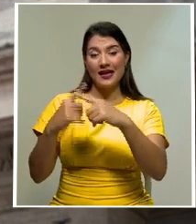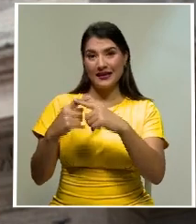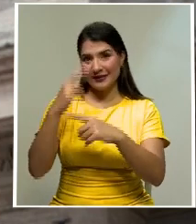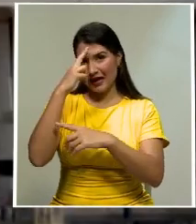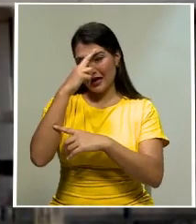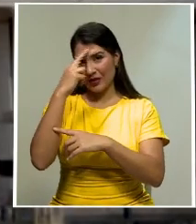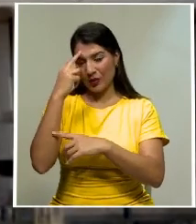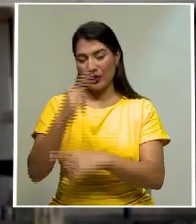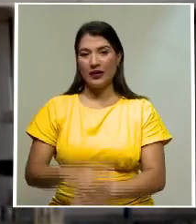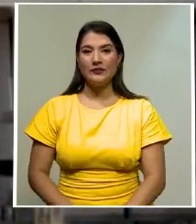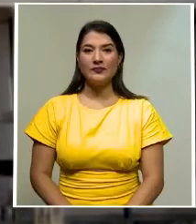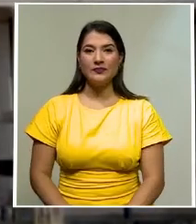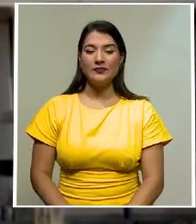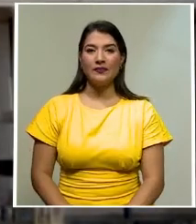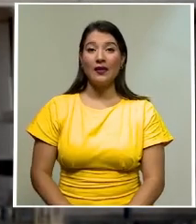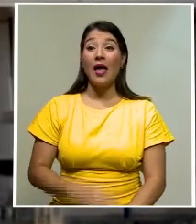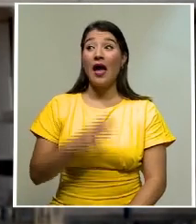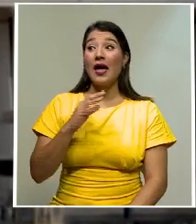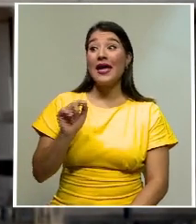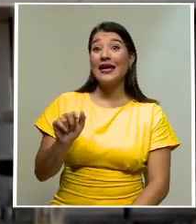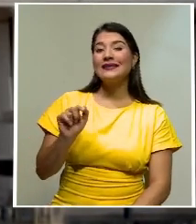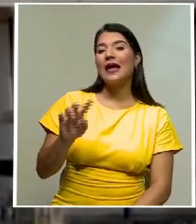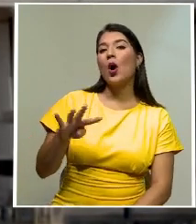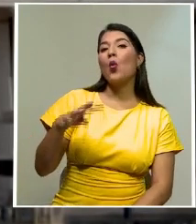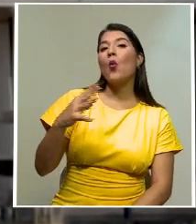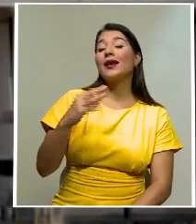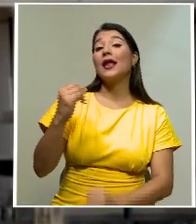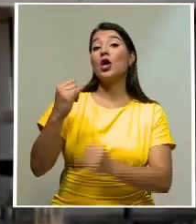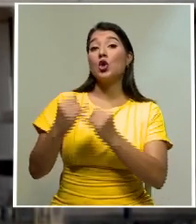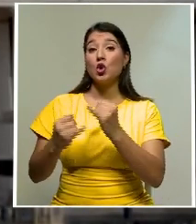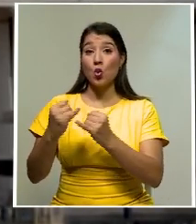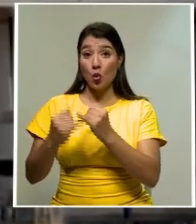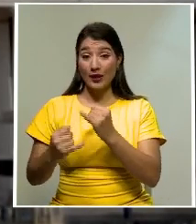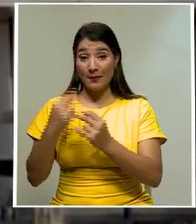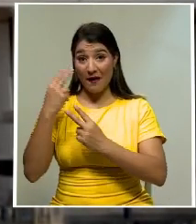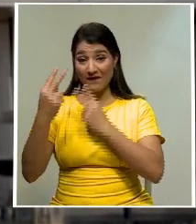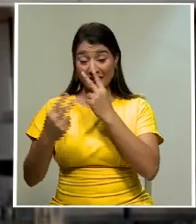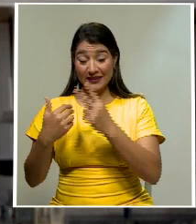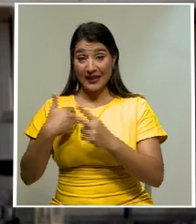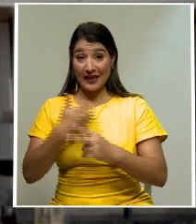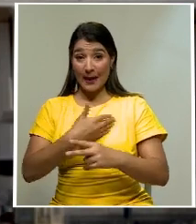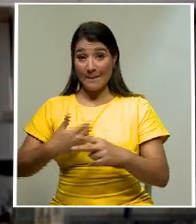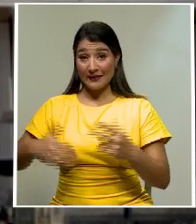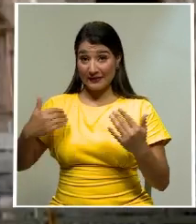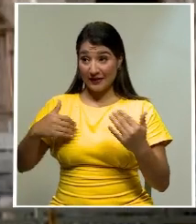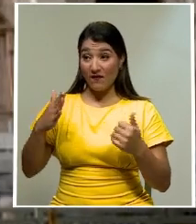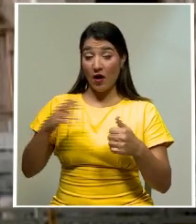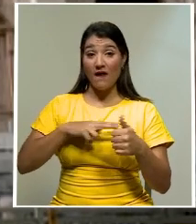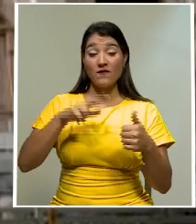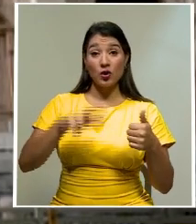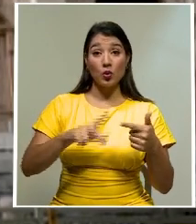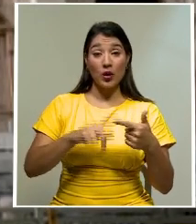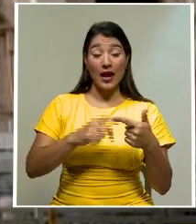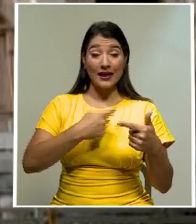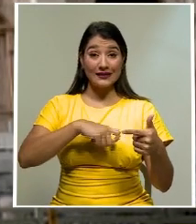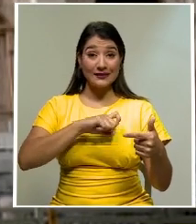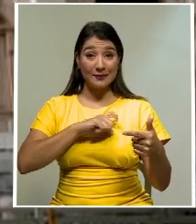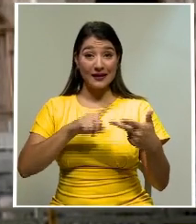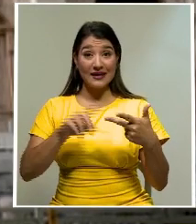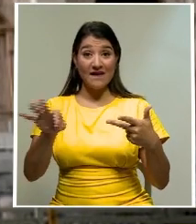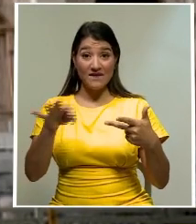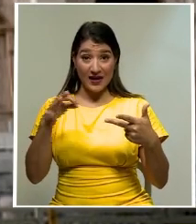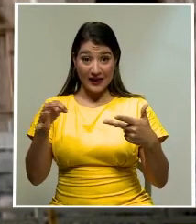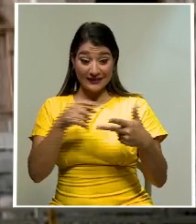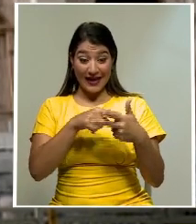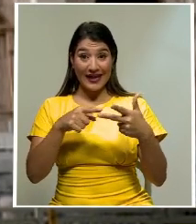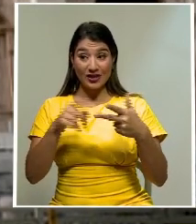asegurando. Se trata de la cuarta y última etapa de la gira europea de Fernández tras visitar Portugal, España y Francia, donde ganó respaldos